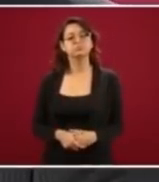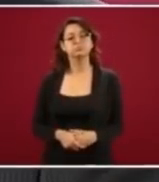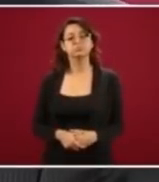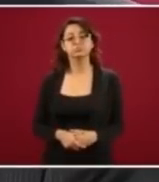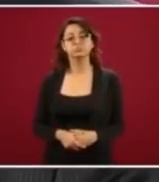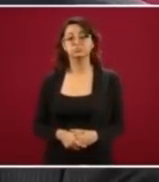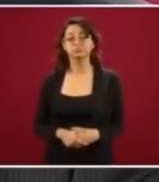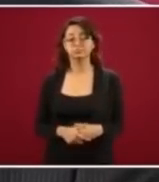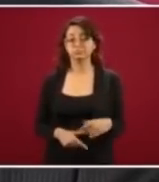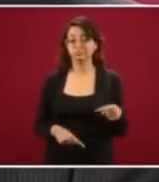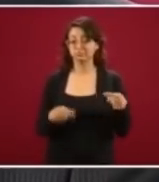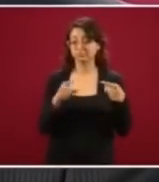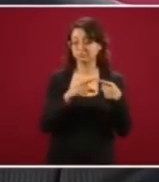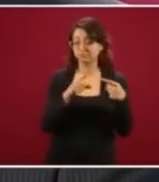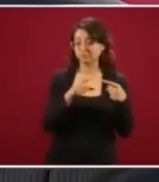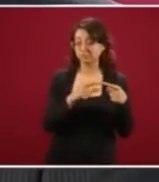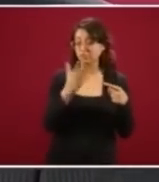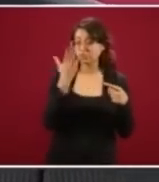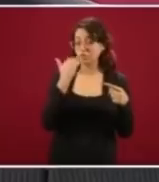No hay corrupción.